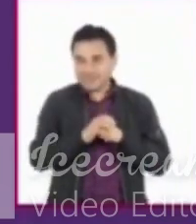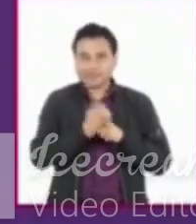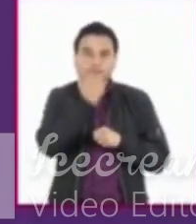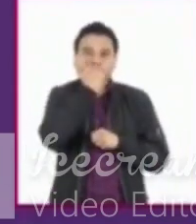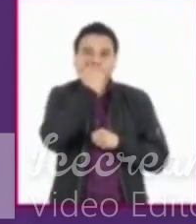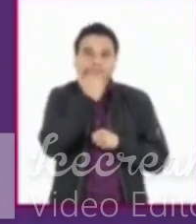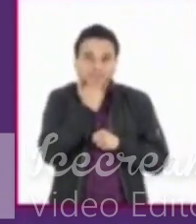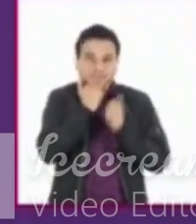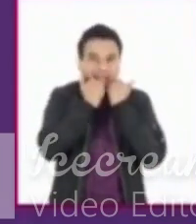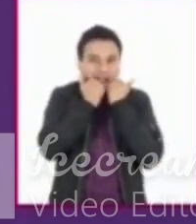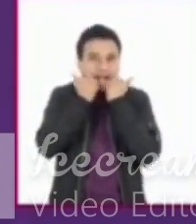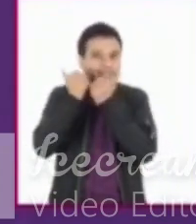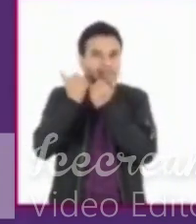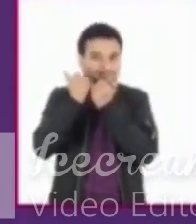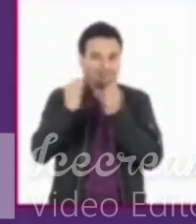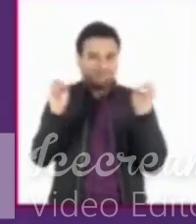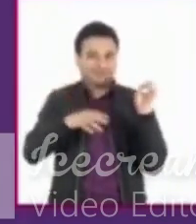caña.